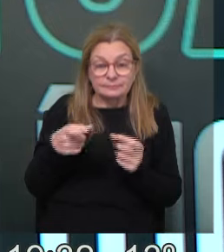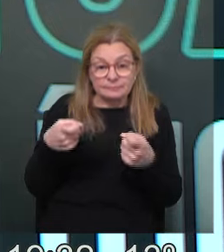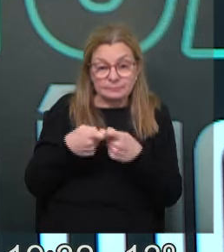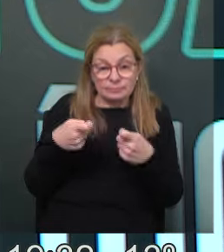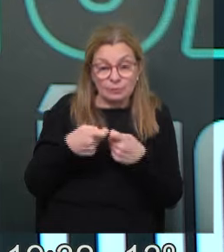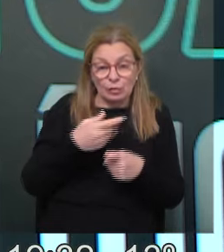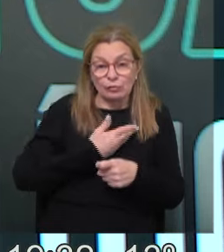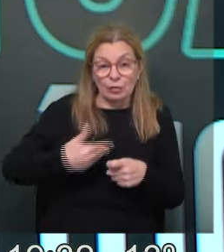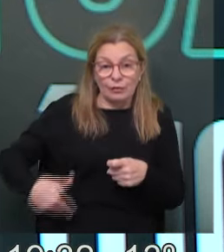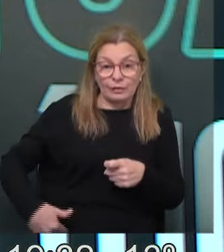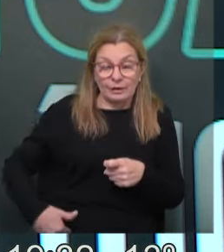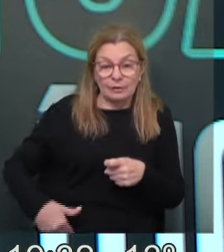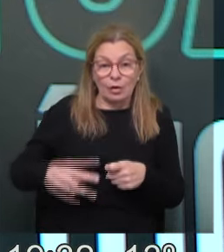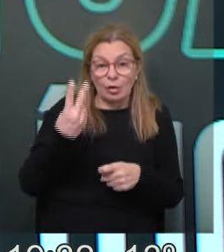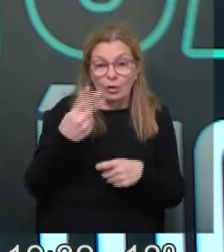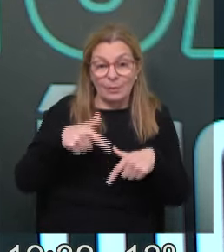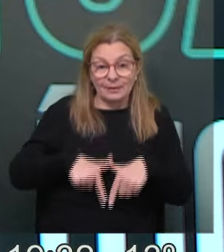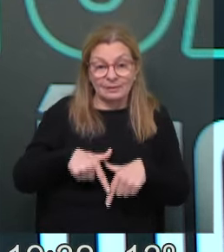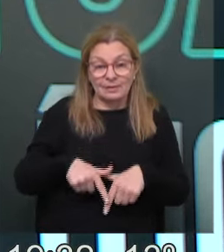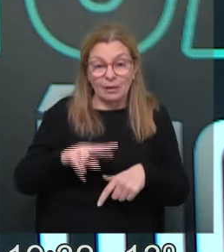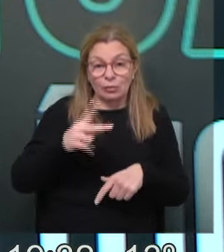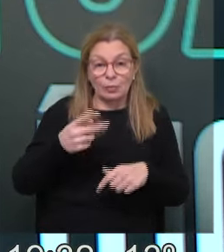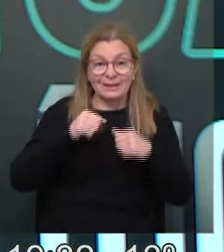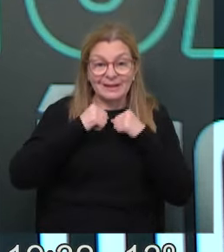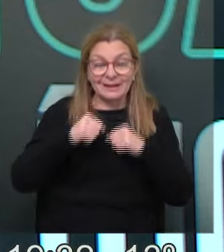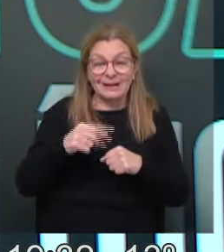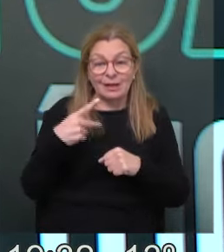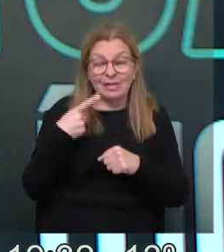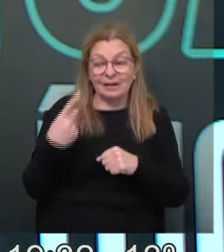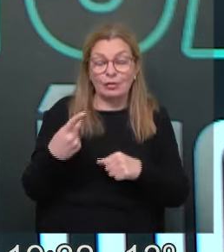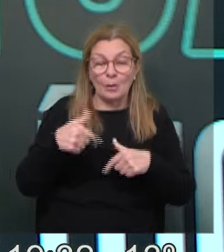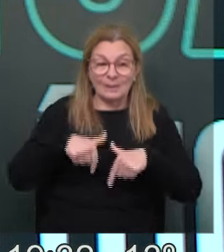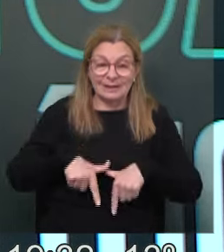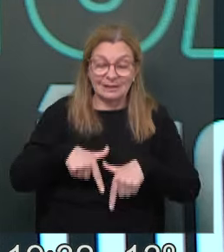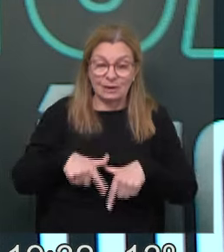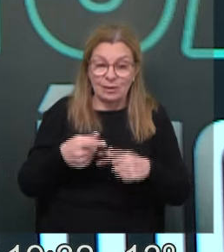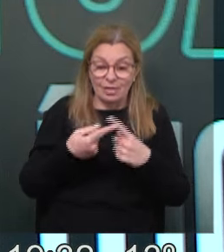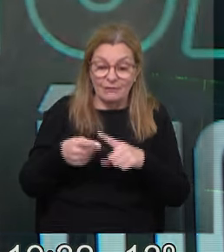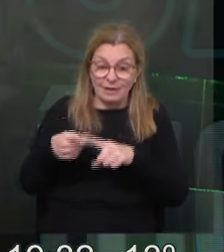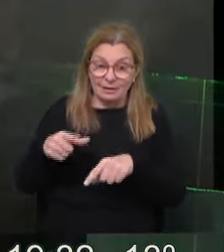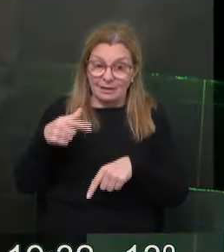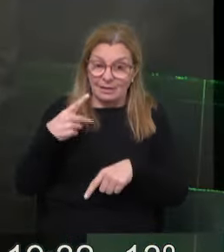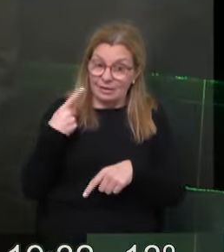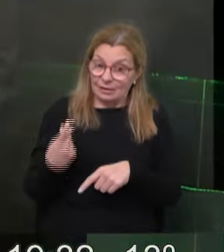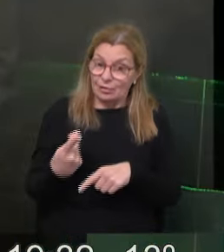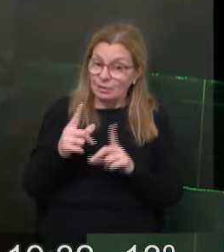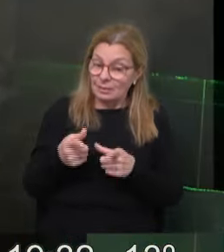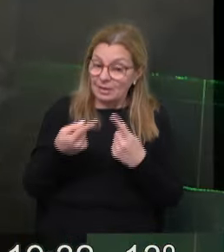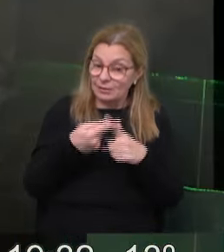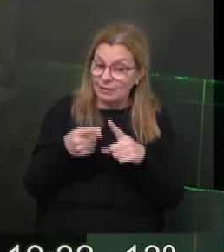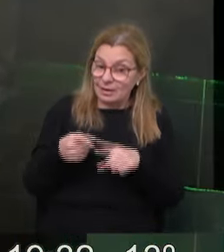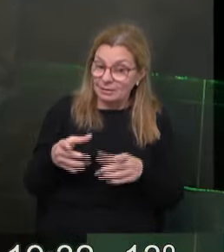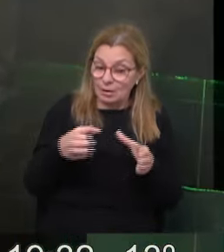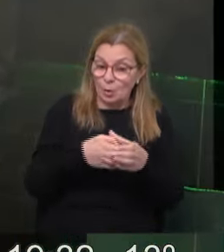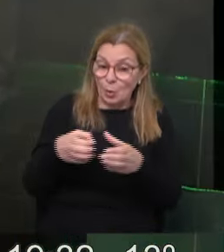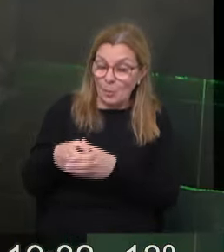gobierno tuvo dos ministerios una subsecretaría una dirección de ministerio y además un montón de direcciones de eh distintos órganos